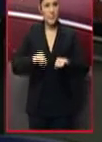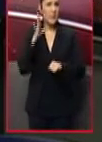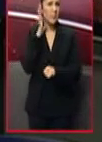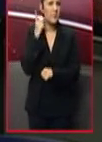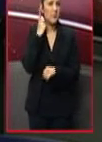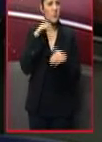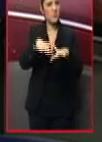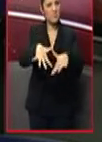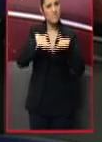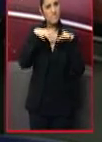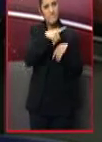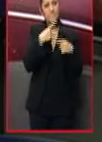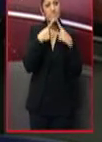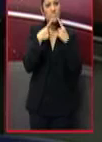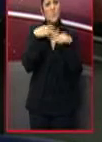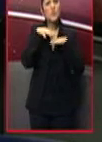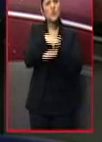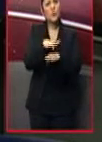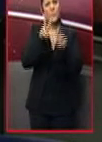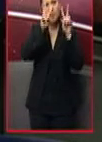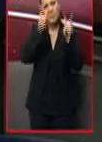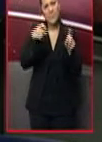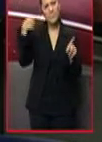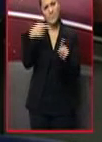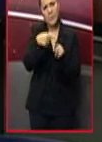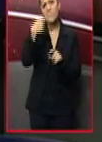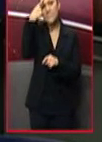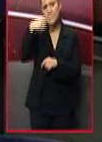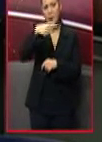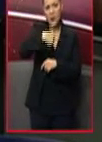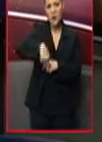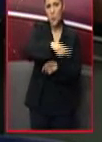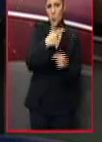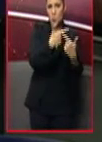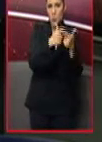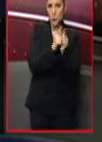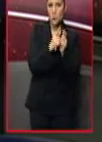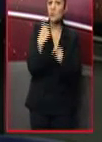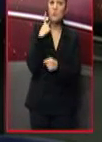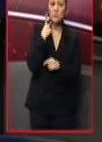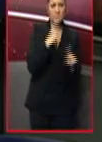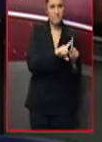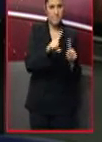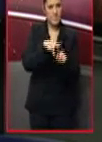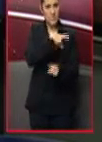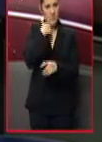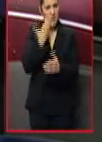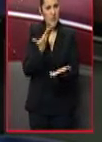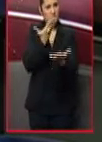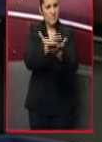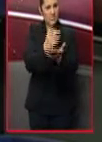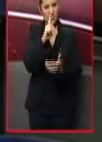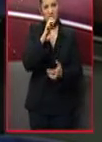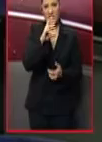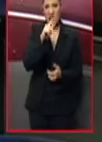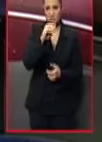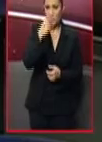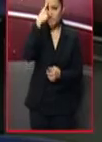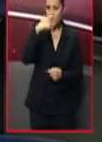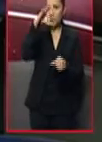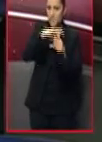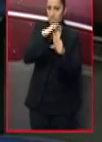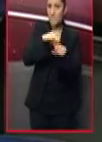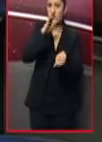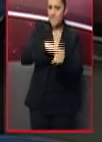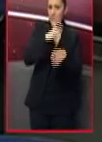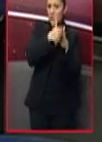el apartado de iniciativas se presentó una suscrita por los coordinadores de los grupos parlamentarios con proyecto de decreto por el que se convoca a elecciones extraordinarias de